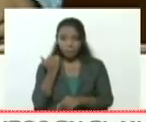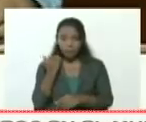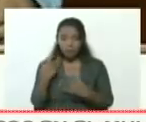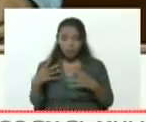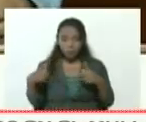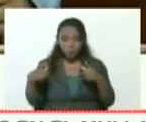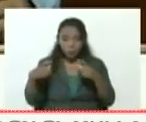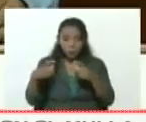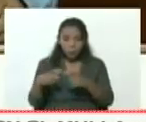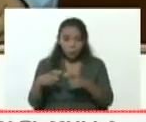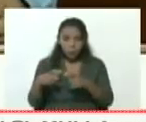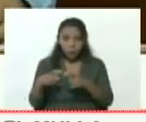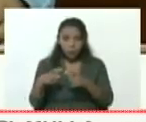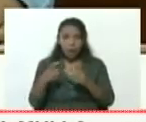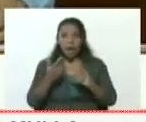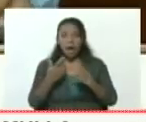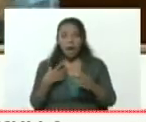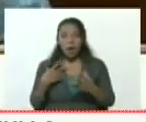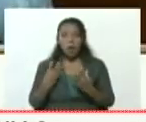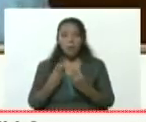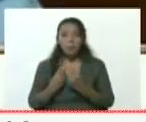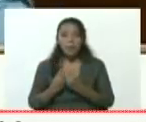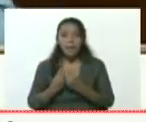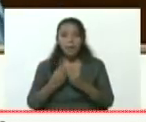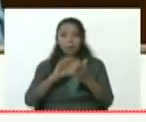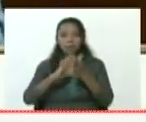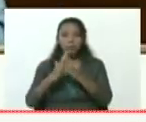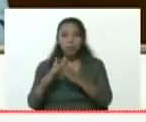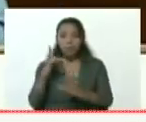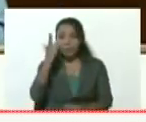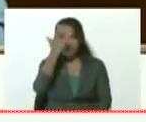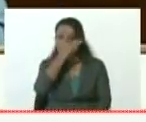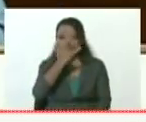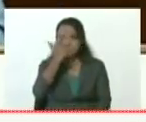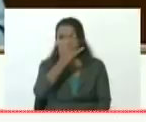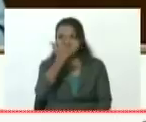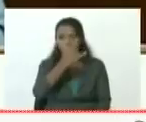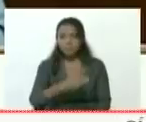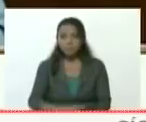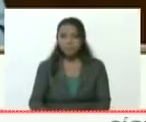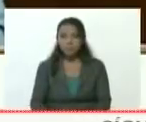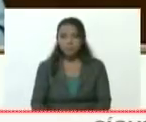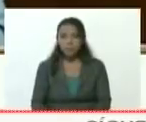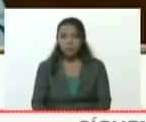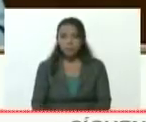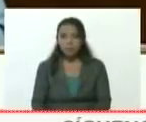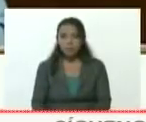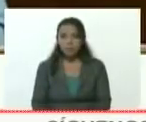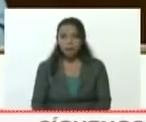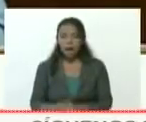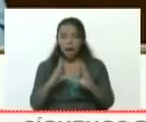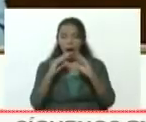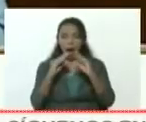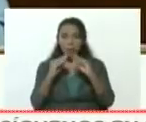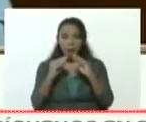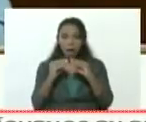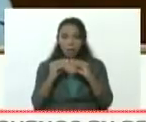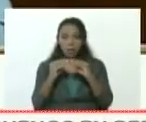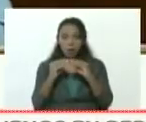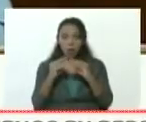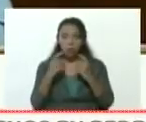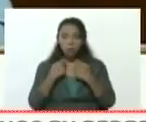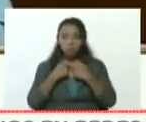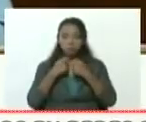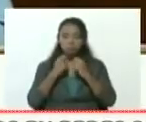Sudáfrica, estuvo Aristóbulo y estuvo Mervin ahí, hablando con los compañeros, Sudáfrica es muy solidaria